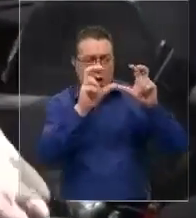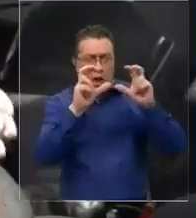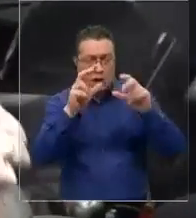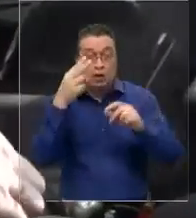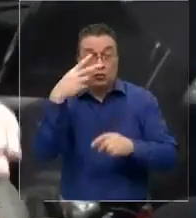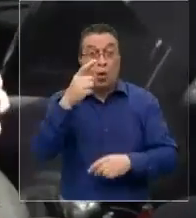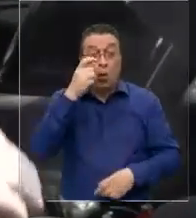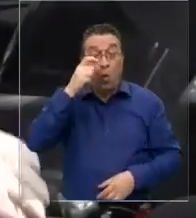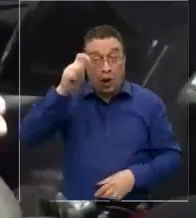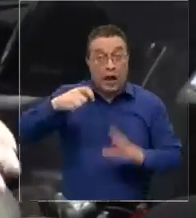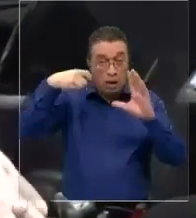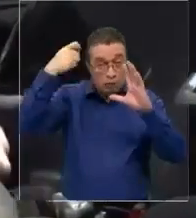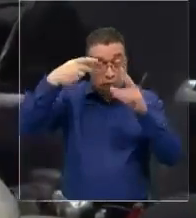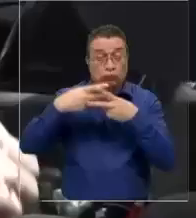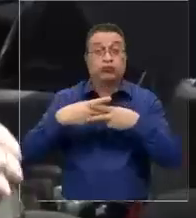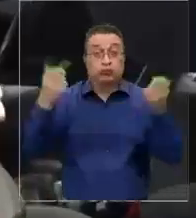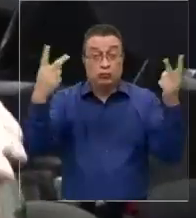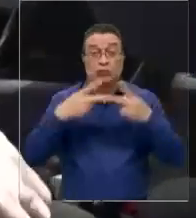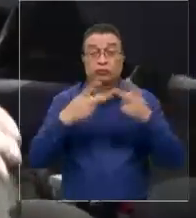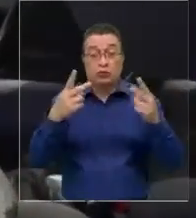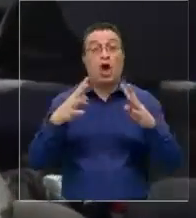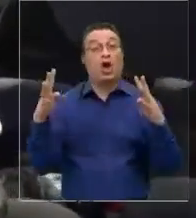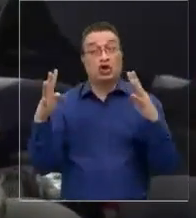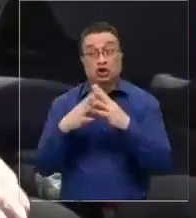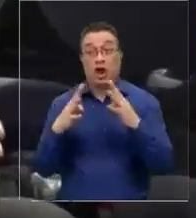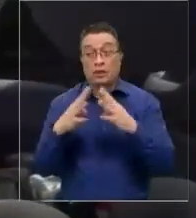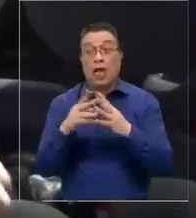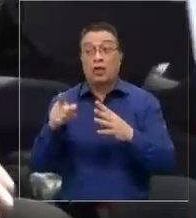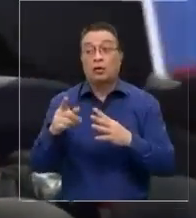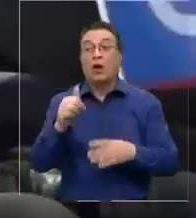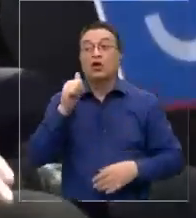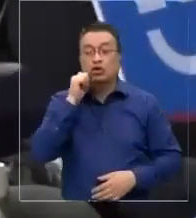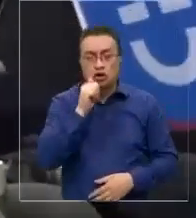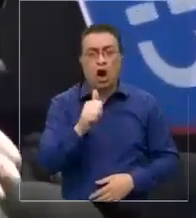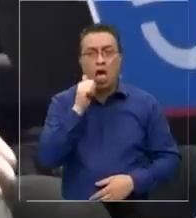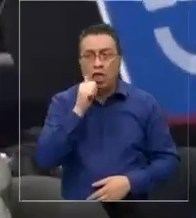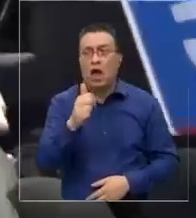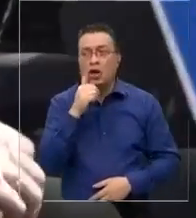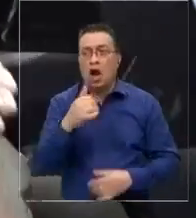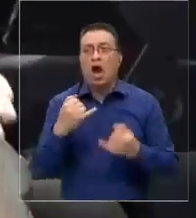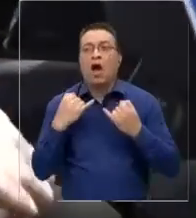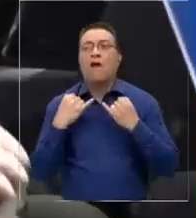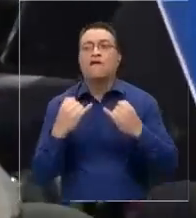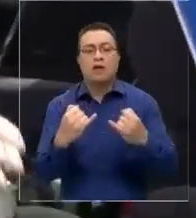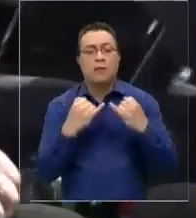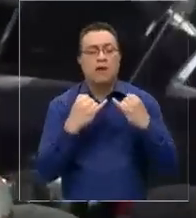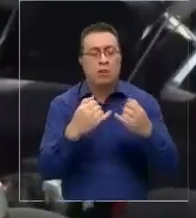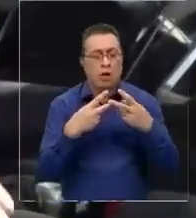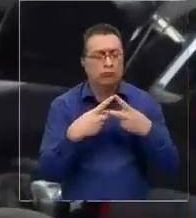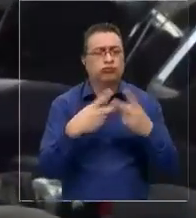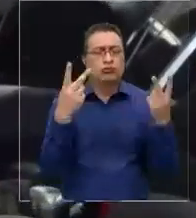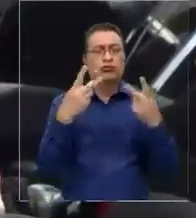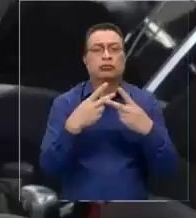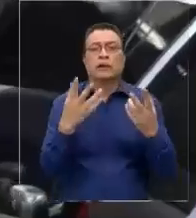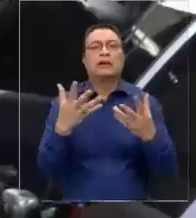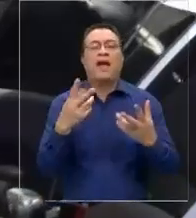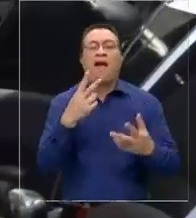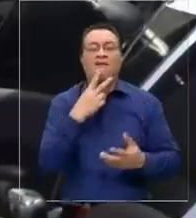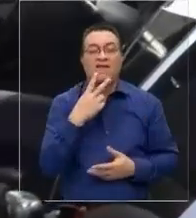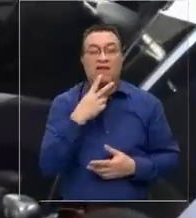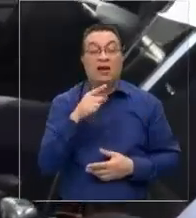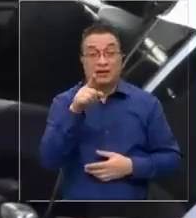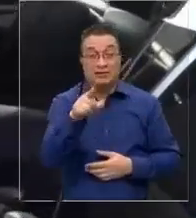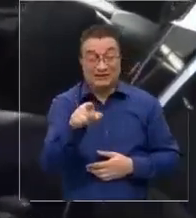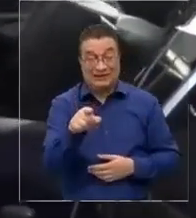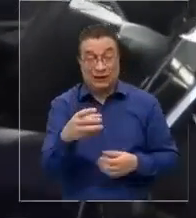propios ucranianos, que ellos, incluso sus soldados, han ido día a día informando y transmitiendo qué es lo que están viviendo. Y